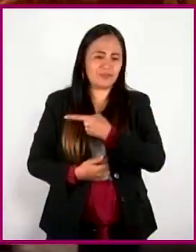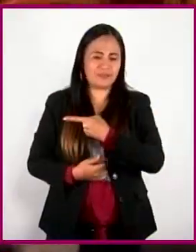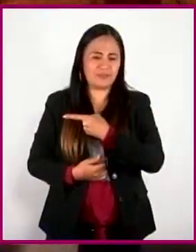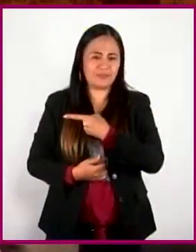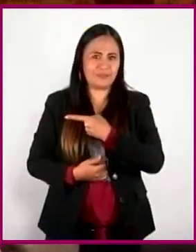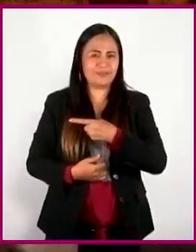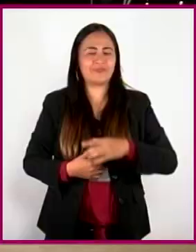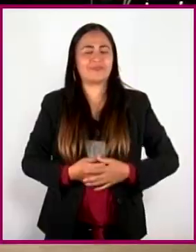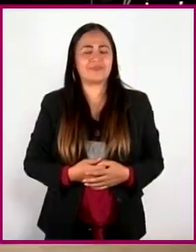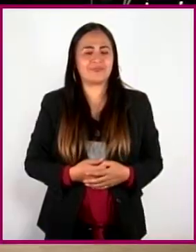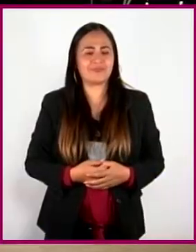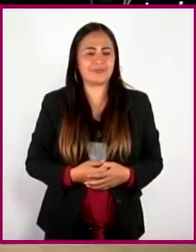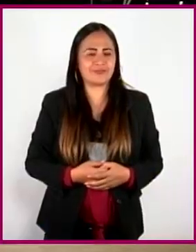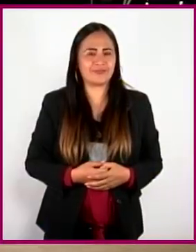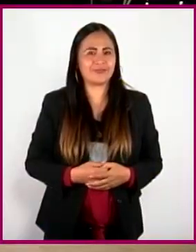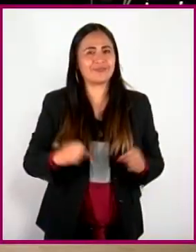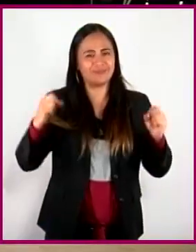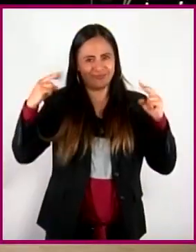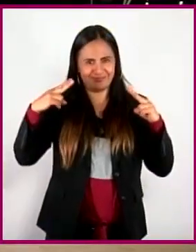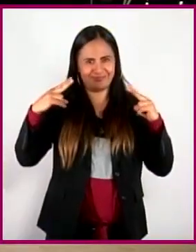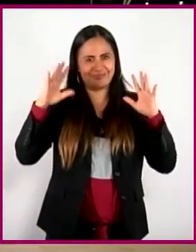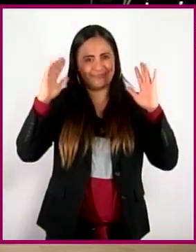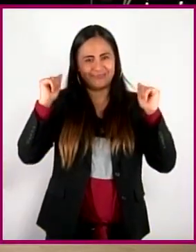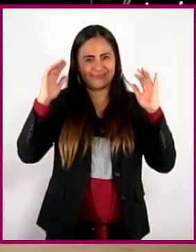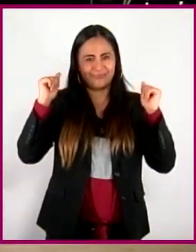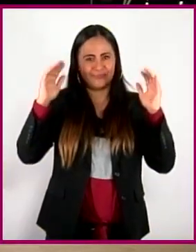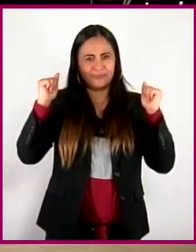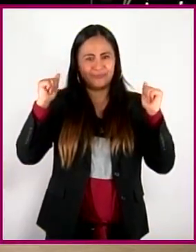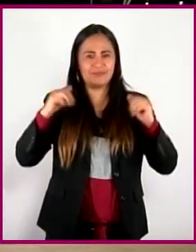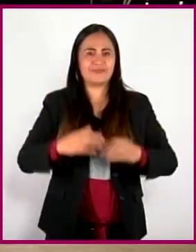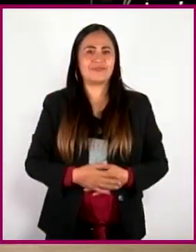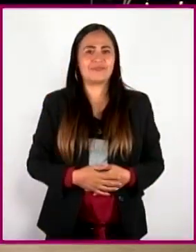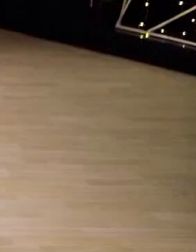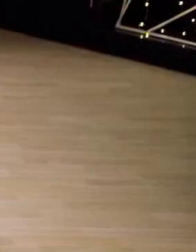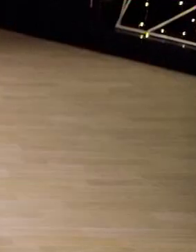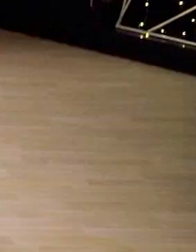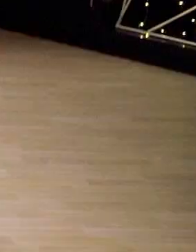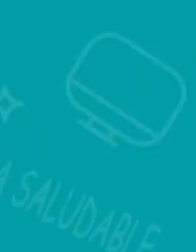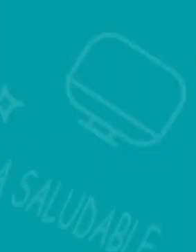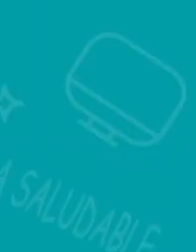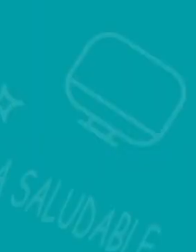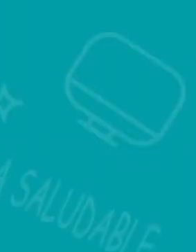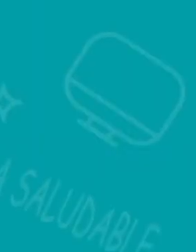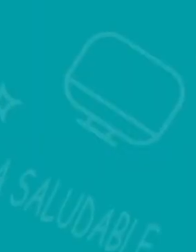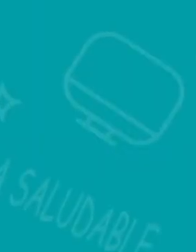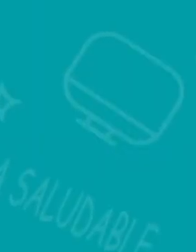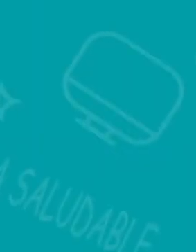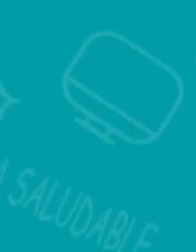jovenesencasa.cep.gov.mx. ¡Hasta la próxima! Adiós.